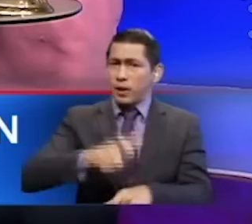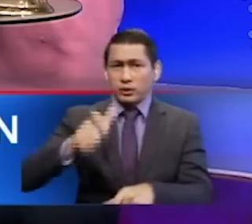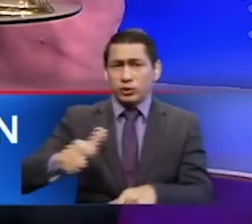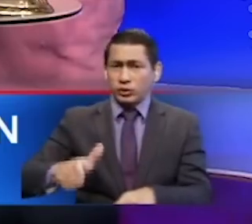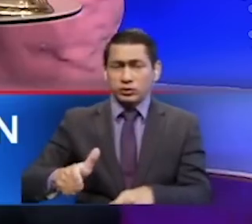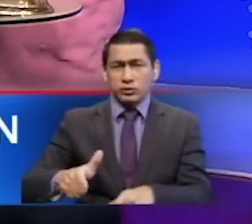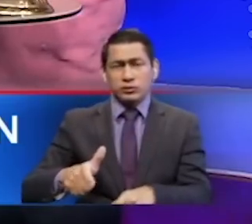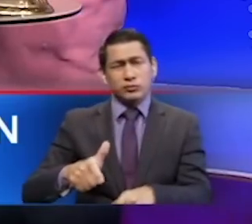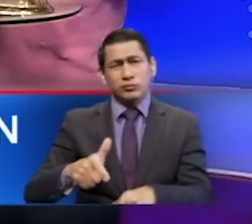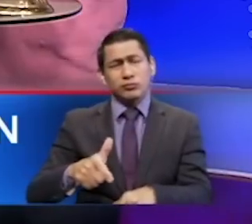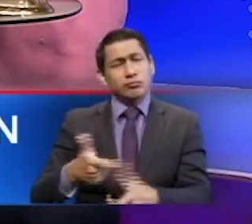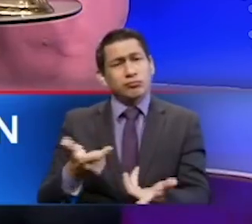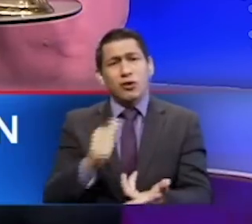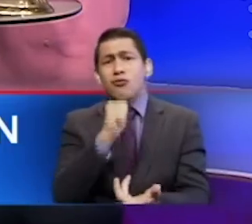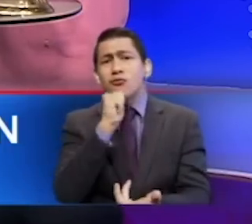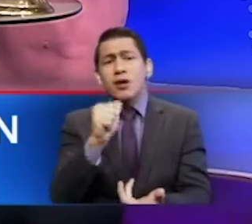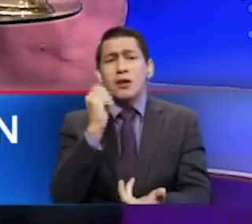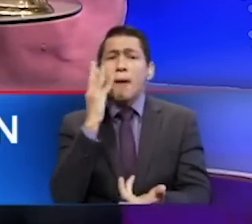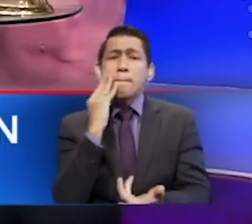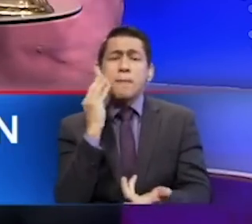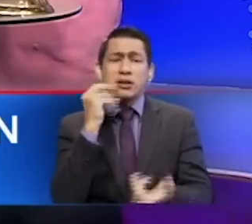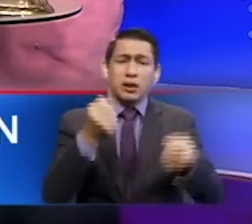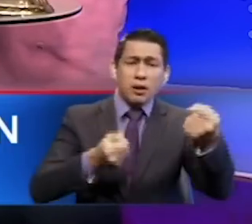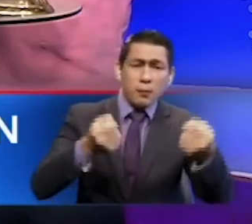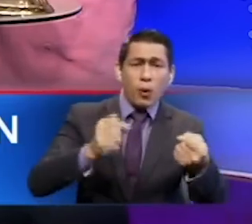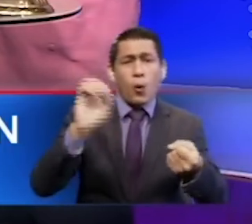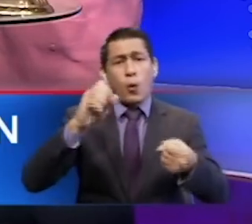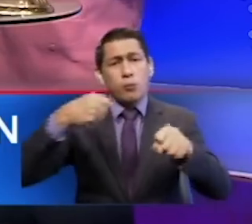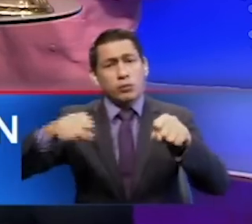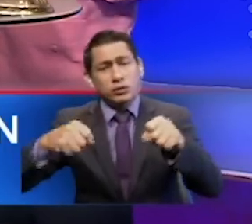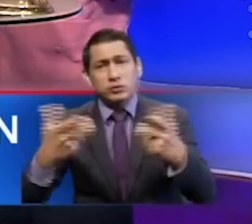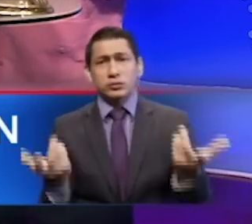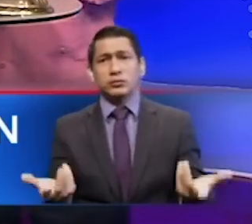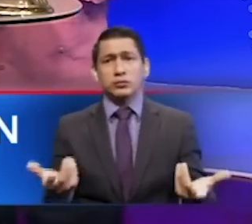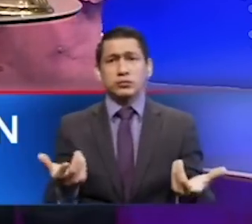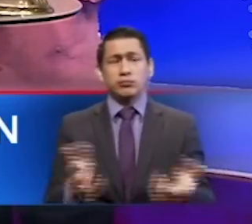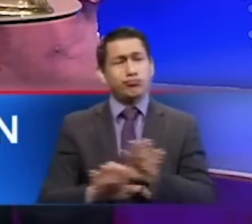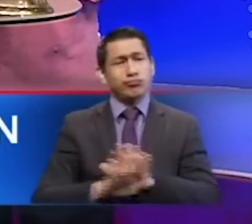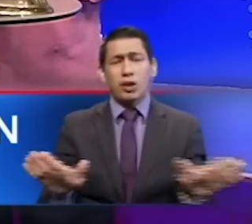no sé qué hace detrás de un timón. No debería estar conduciendo. Así de sencillo.